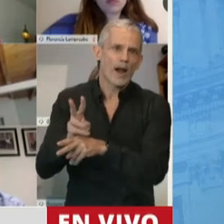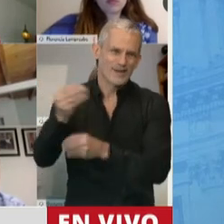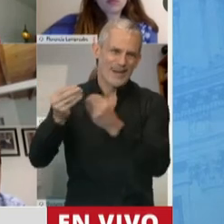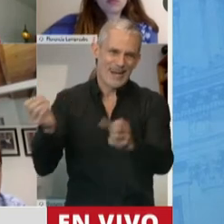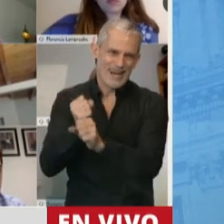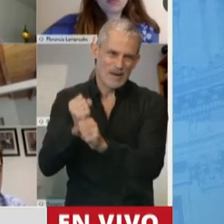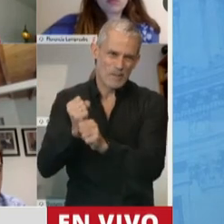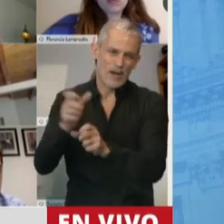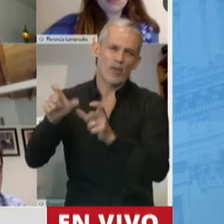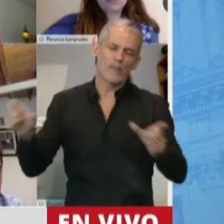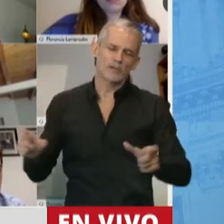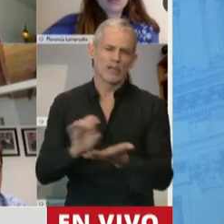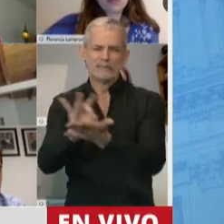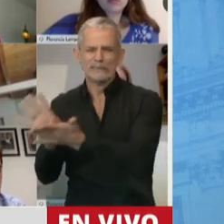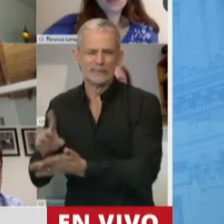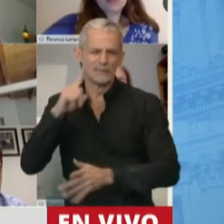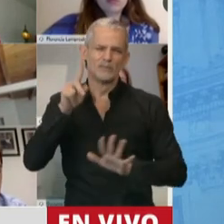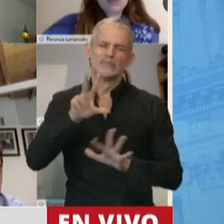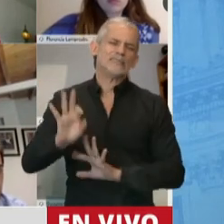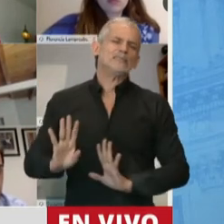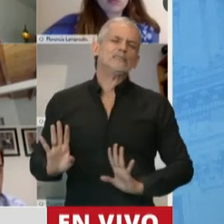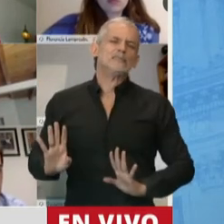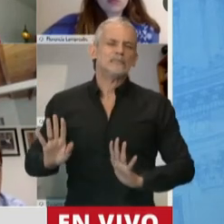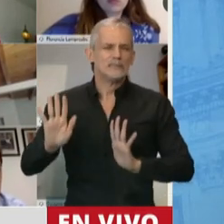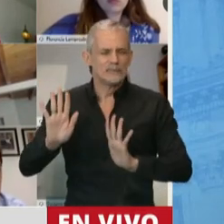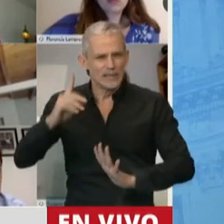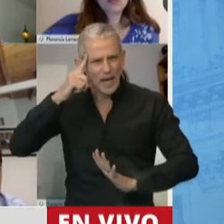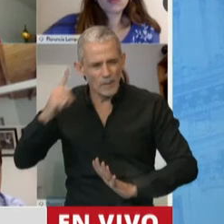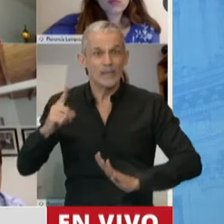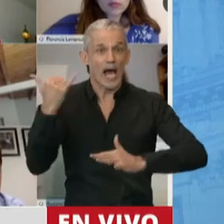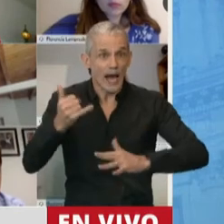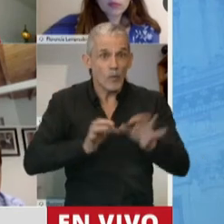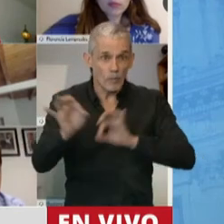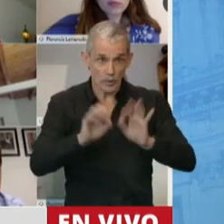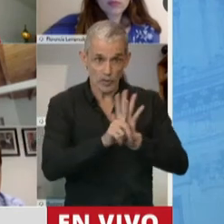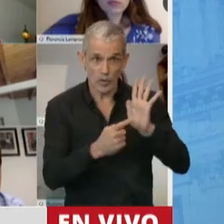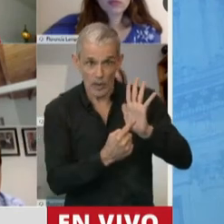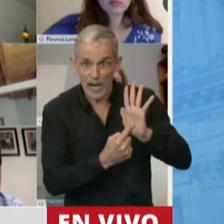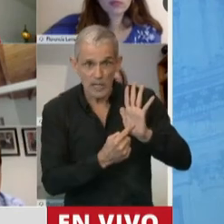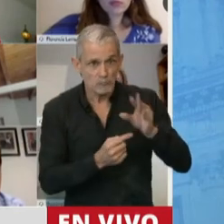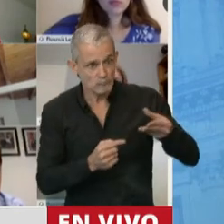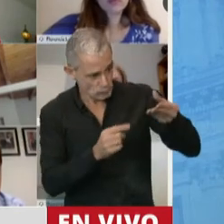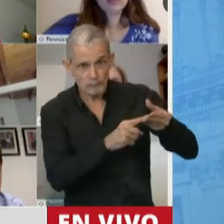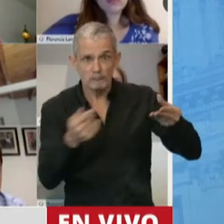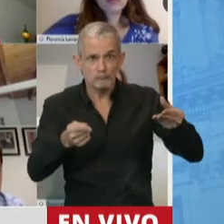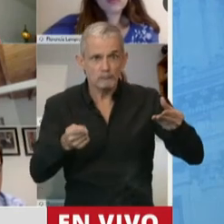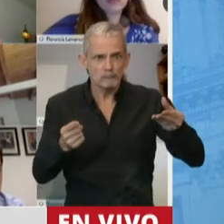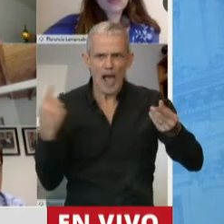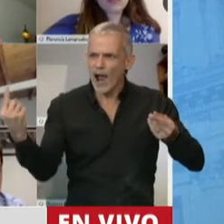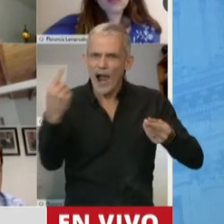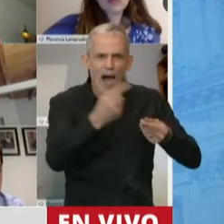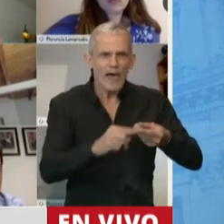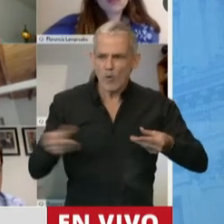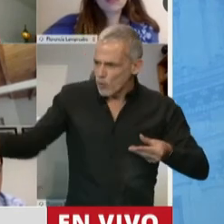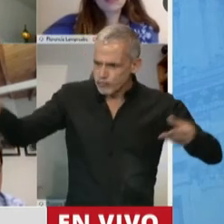empleo y actúe en consecuencia. Creo que tenemos un proyecto de ley en el que aportaron